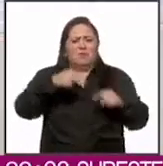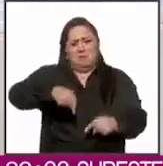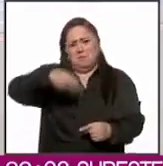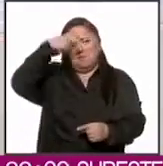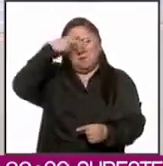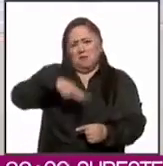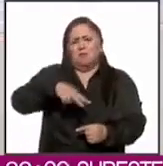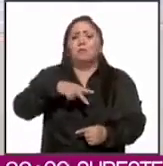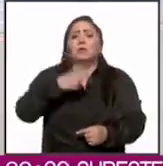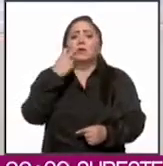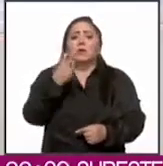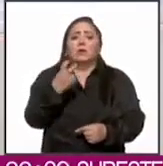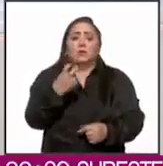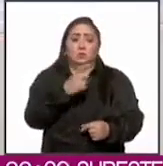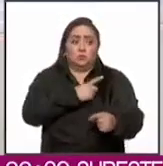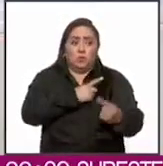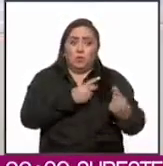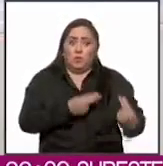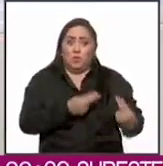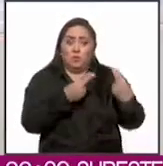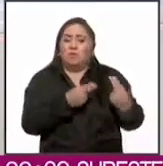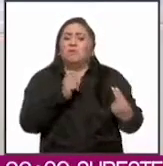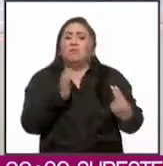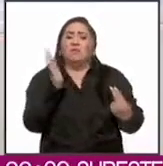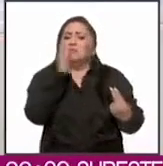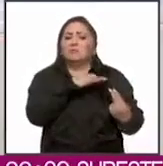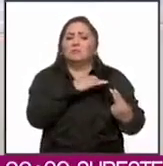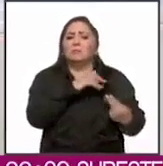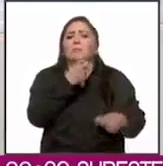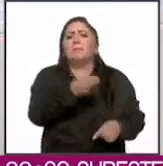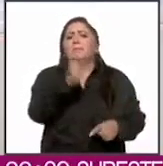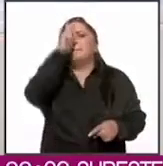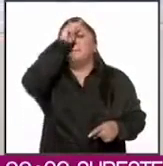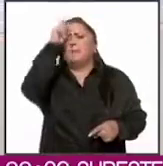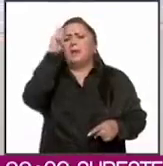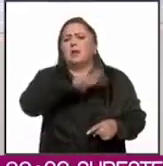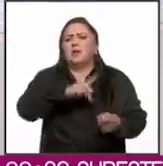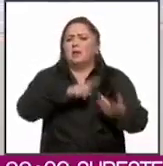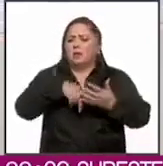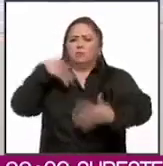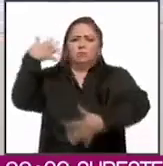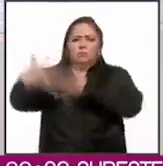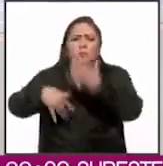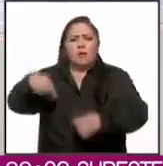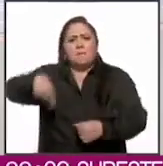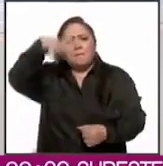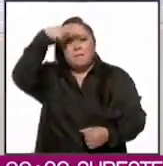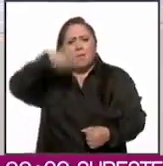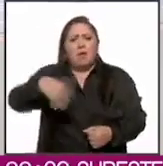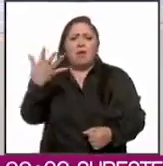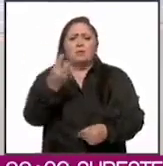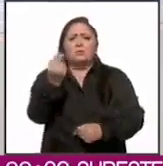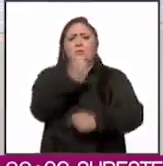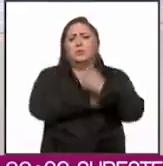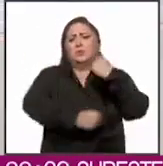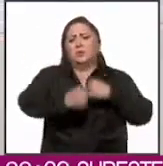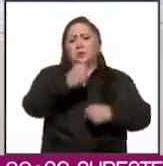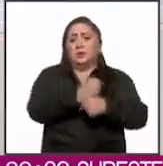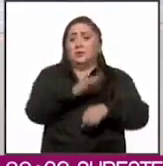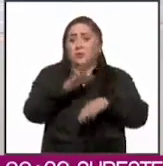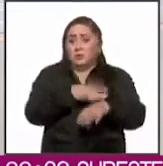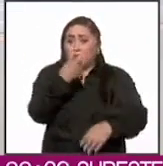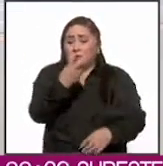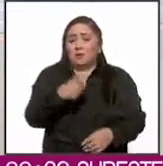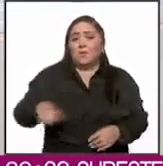territorio, desatando no solo un comercio ilícito, sino lo peor, una escalada de violencia en México desde hace años. Ante